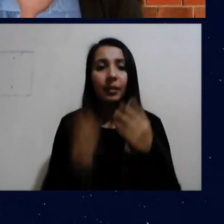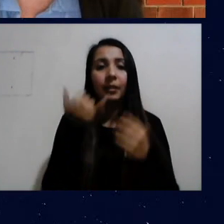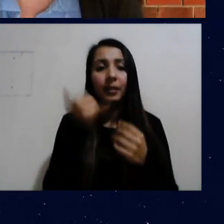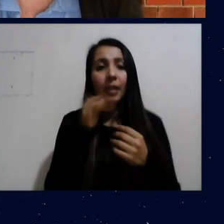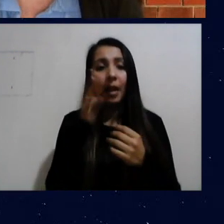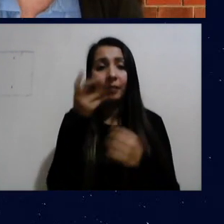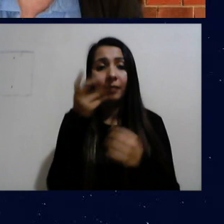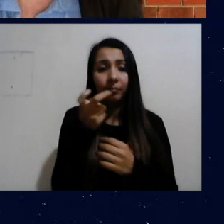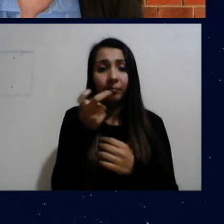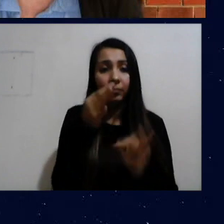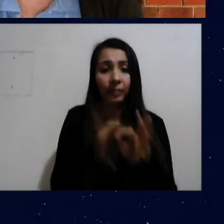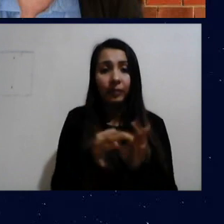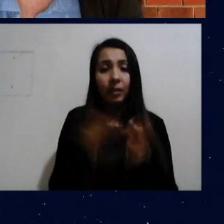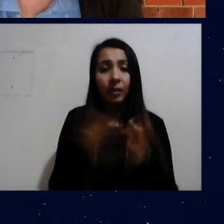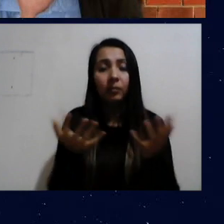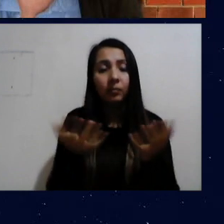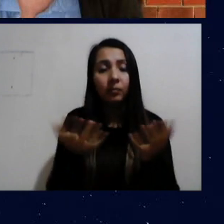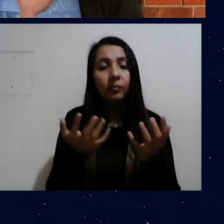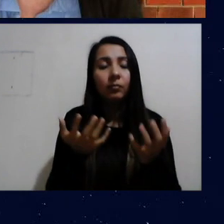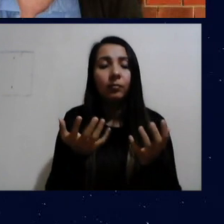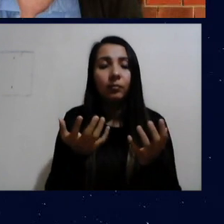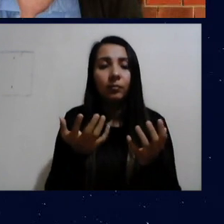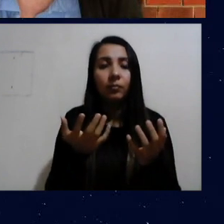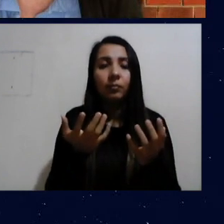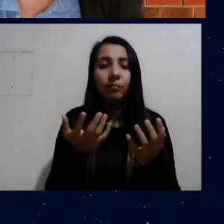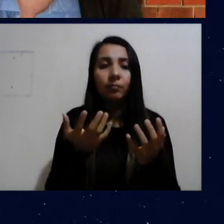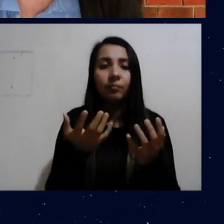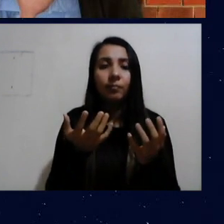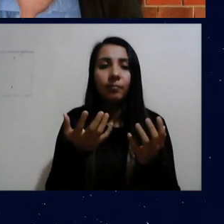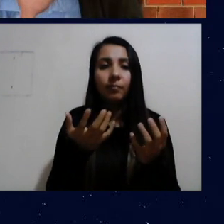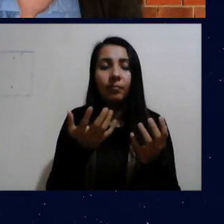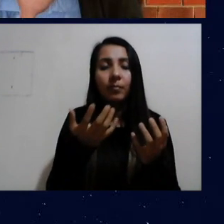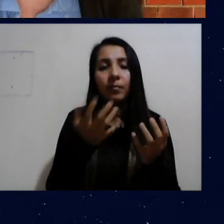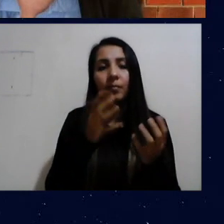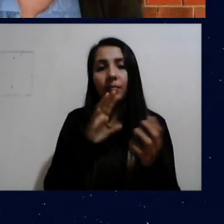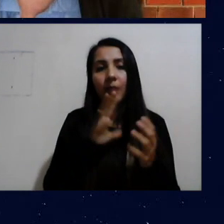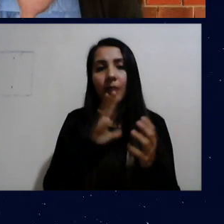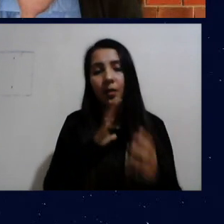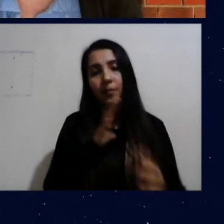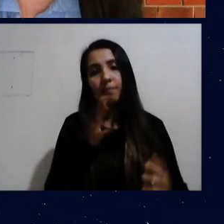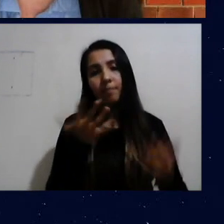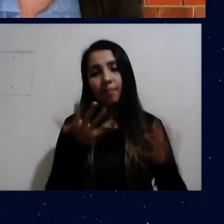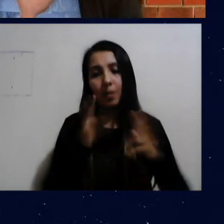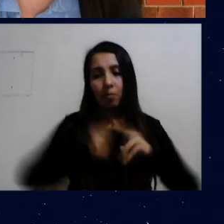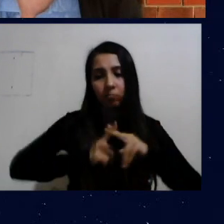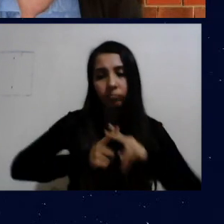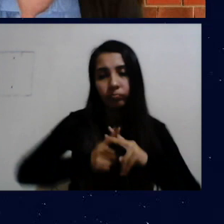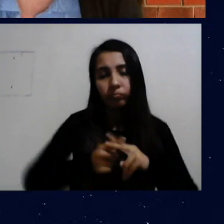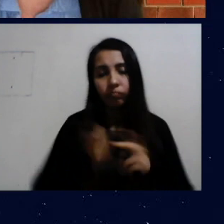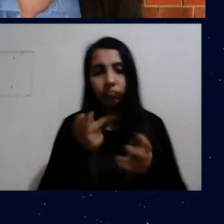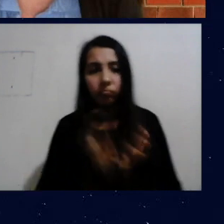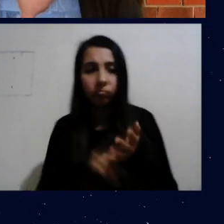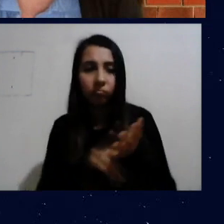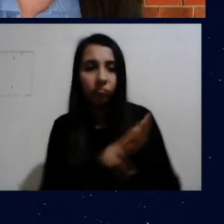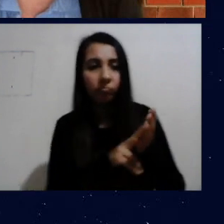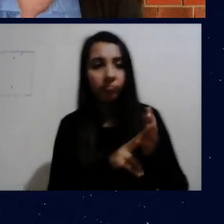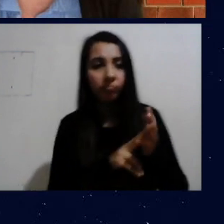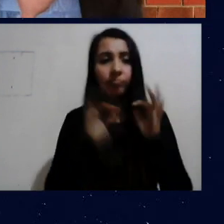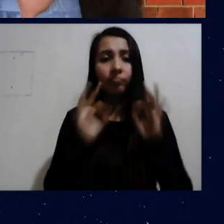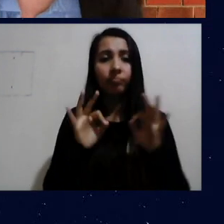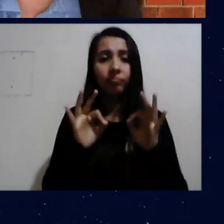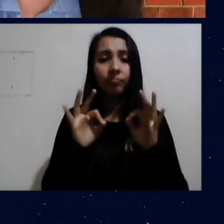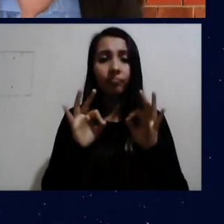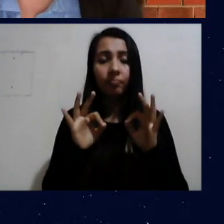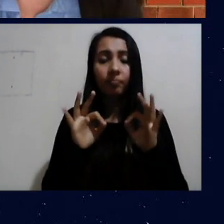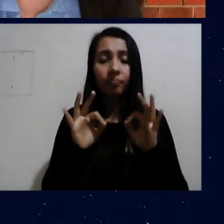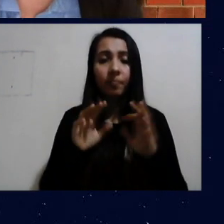evaluar unos costes, y una vez que tienes todo eso en marcha, pues empiezas a buscar a alguien que te lo financie, ¿no?